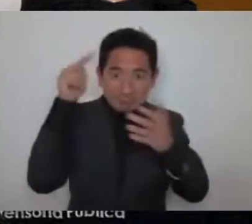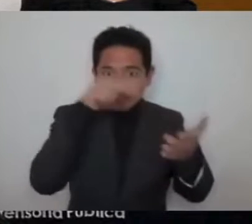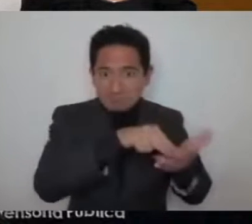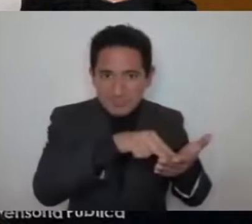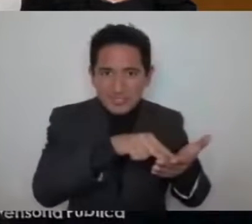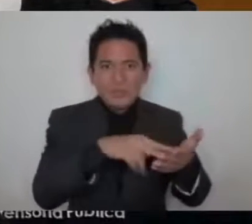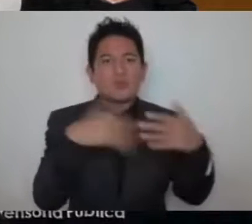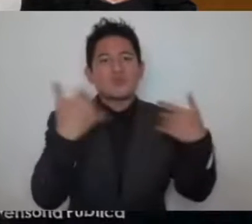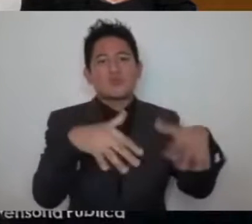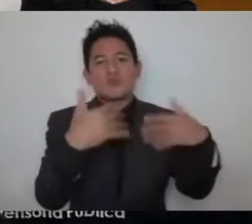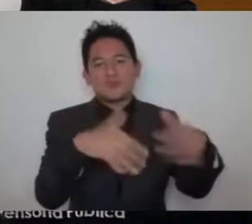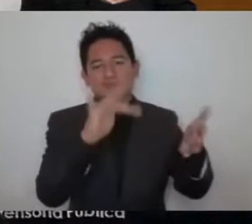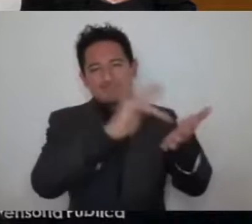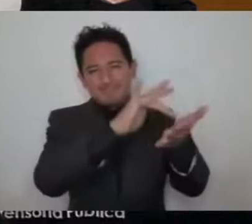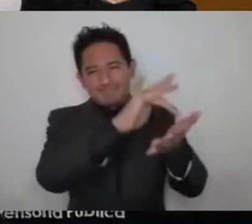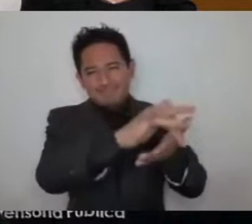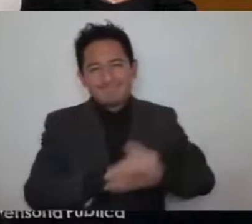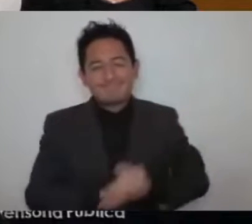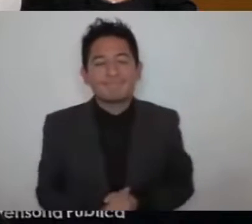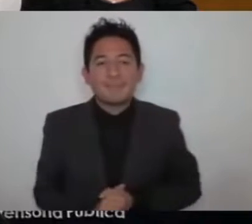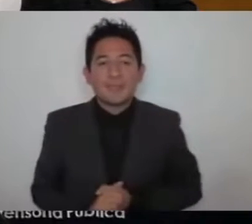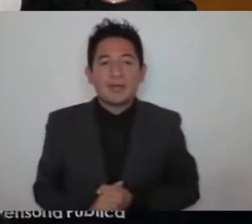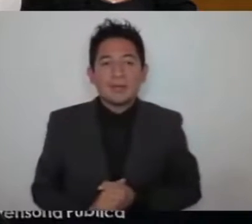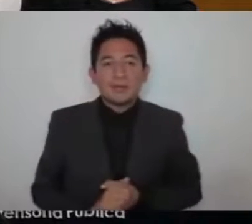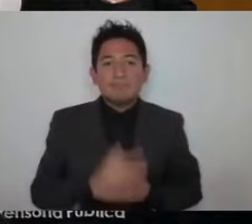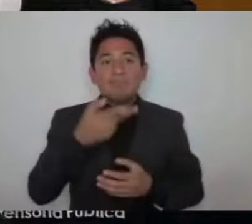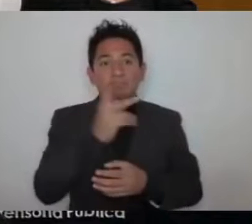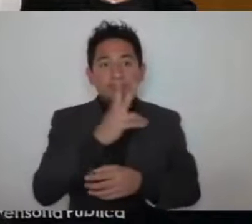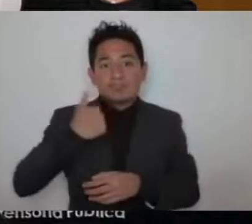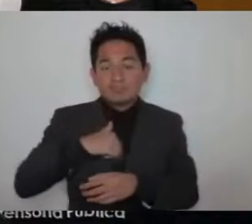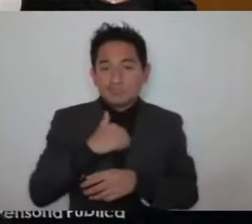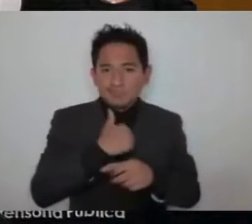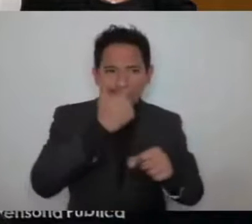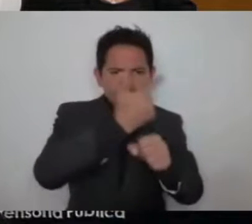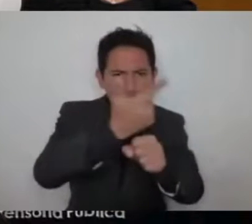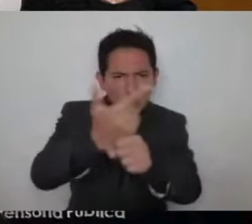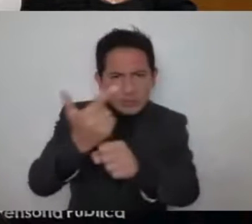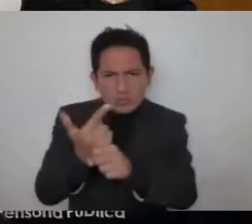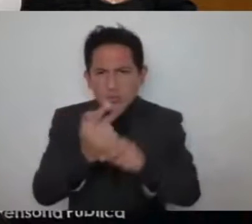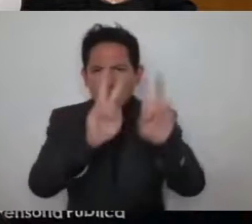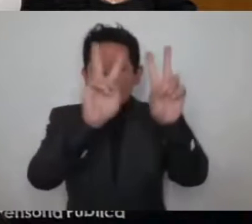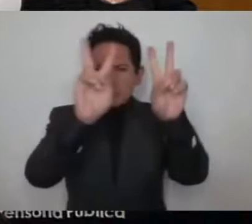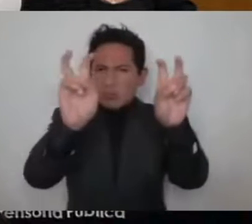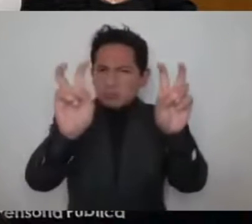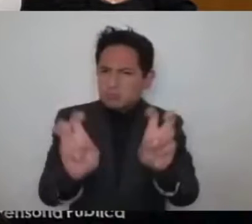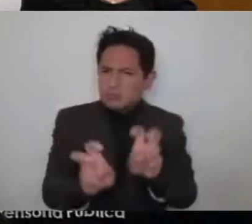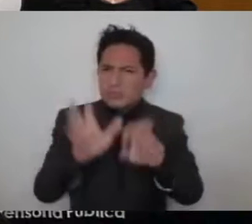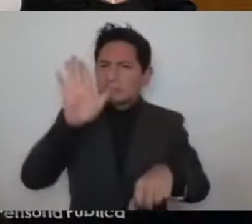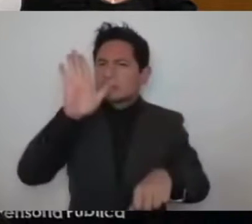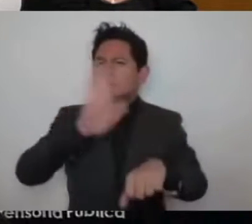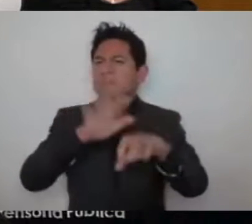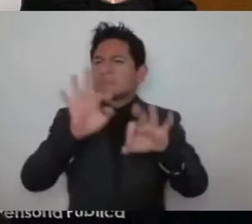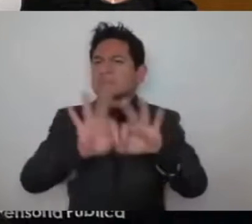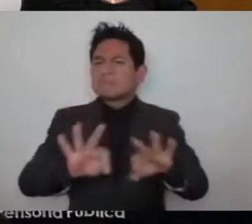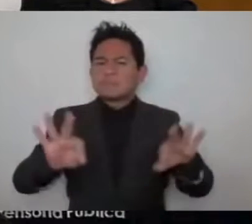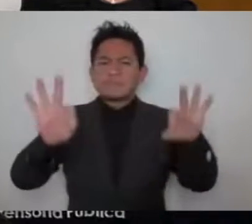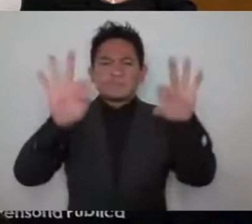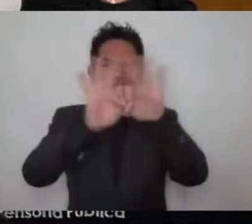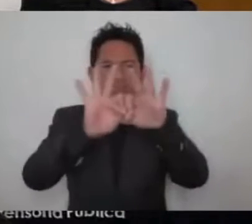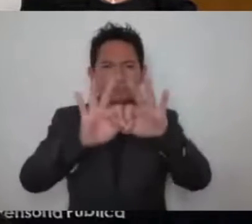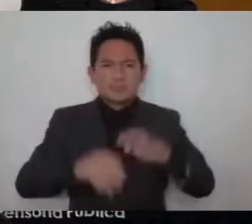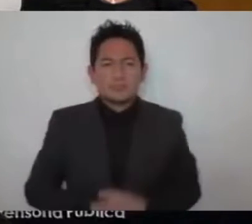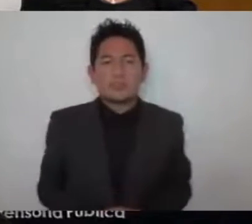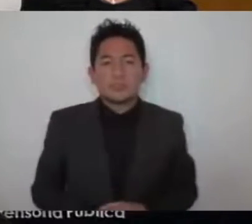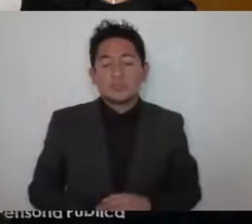relevantes y uno de ellos fue la legalidad de las detenciones Y eso quiero lo relativo al tema lo voy a dejar